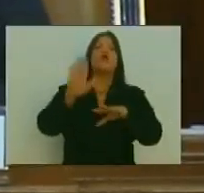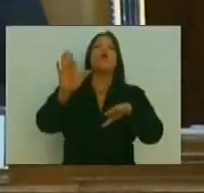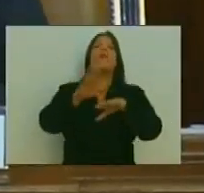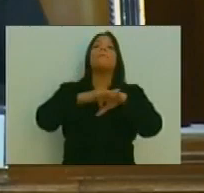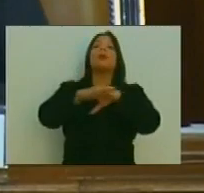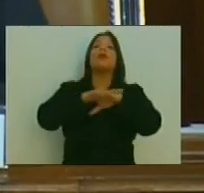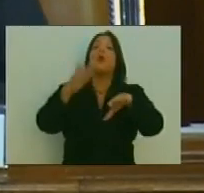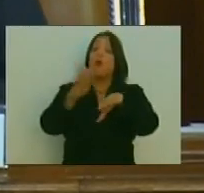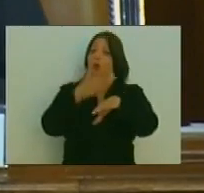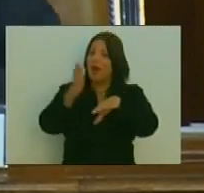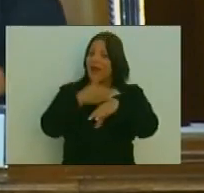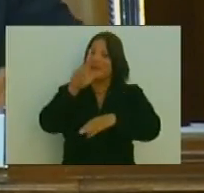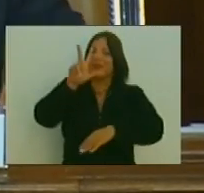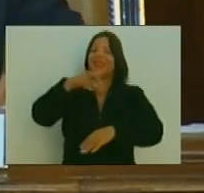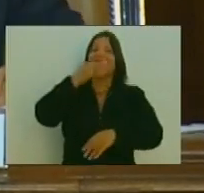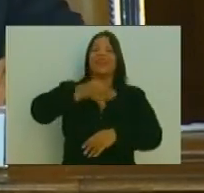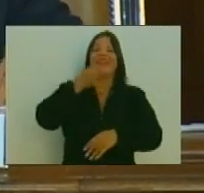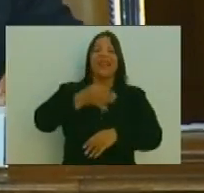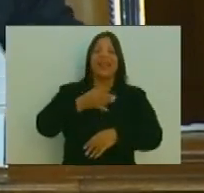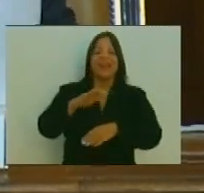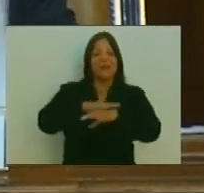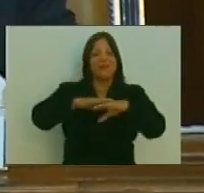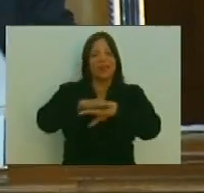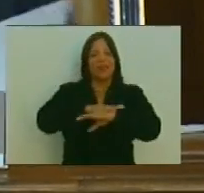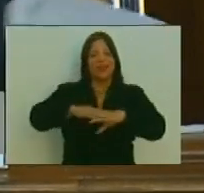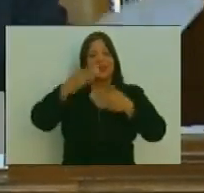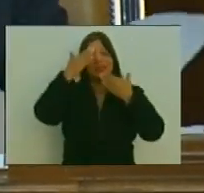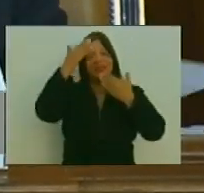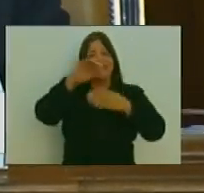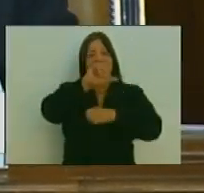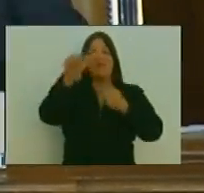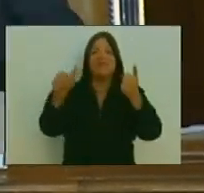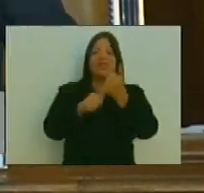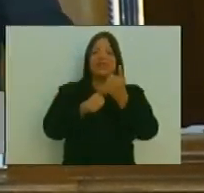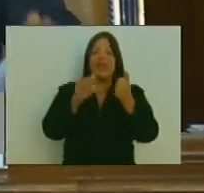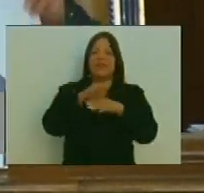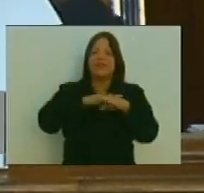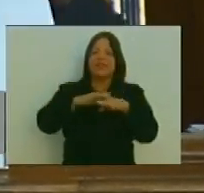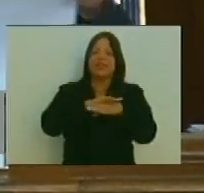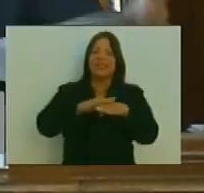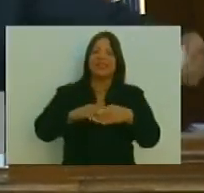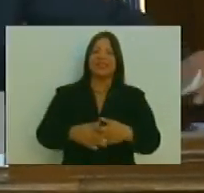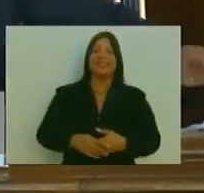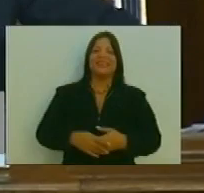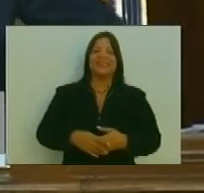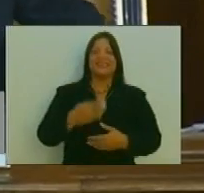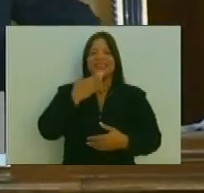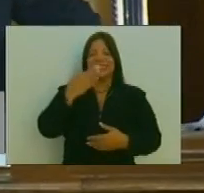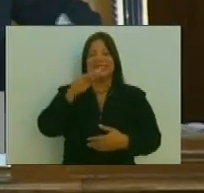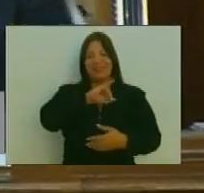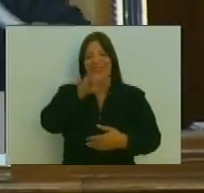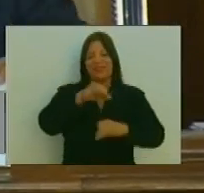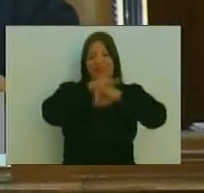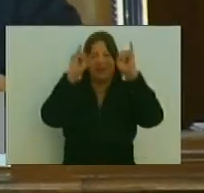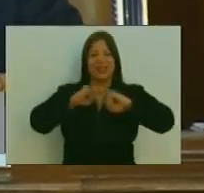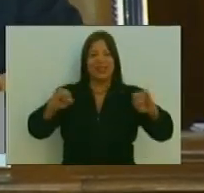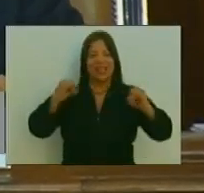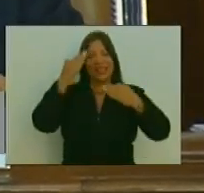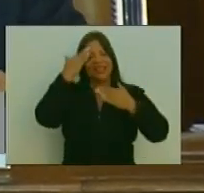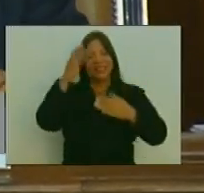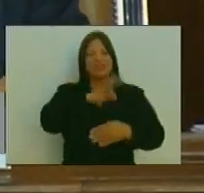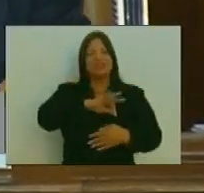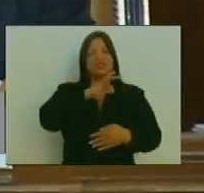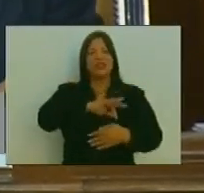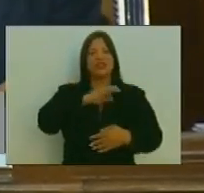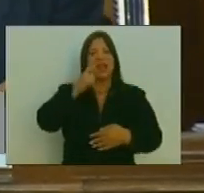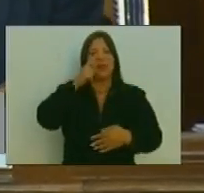jueves a las 3 de la tarde, y despedimos a la viceministra para la suprema felicidad social del